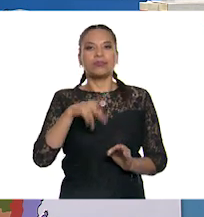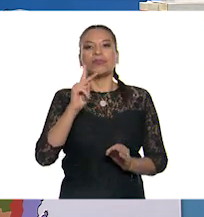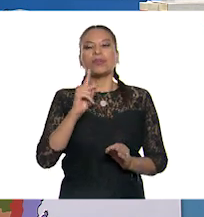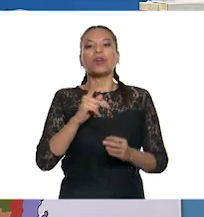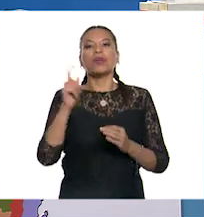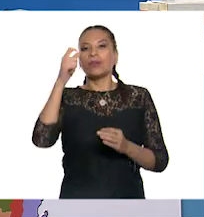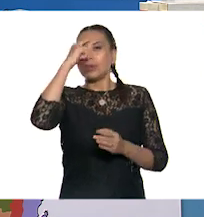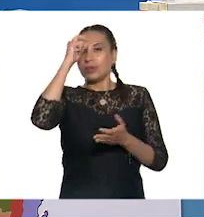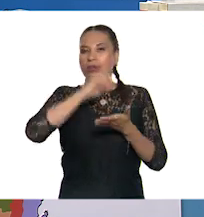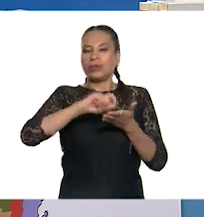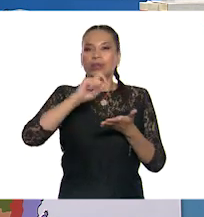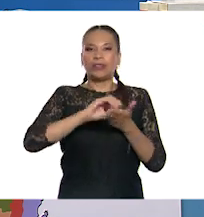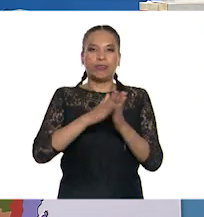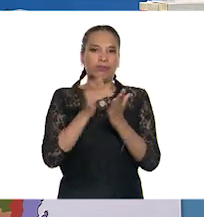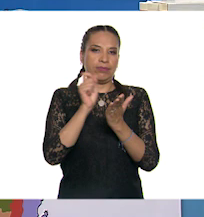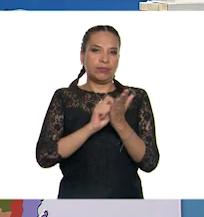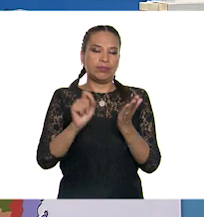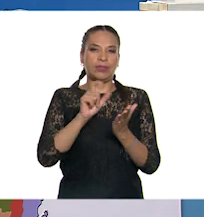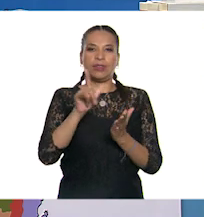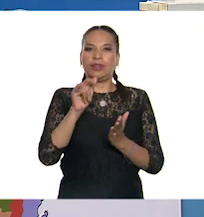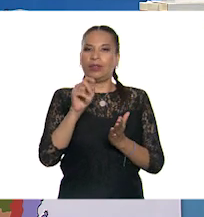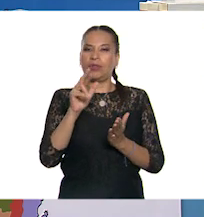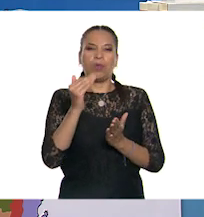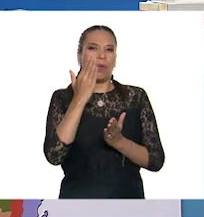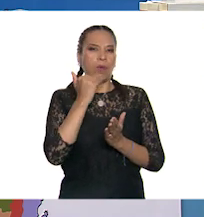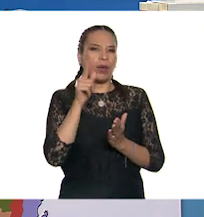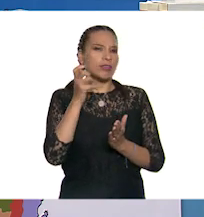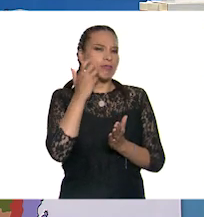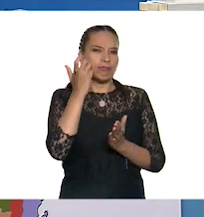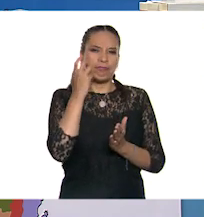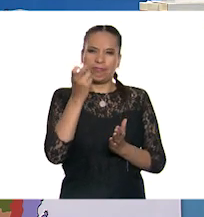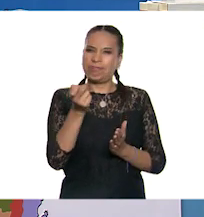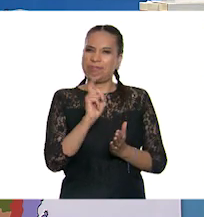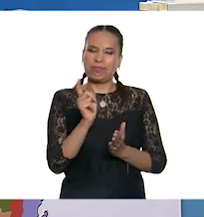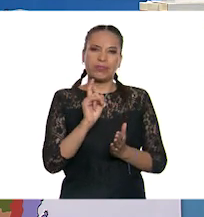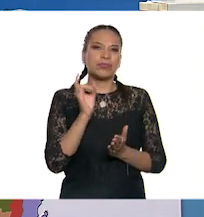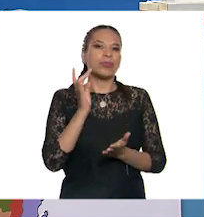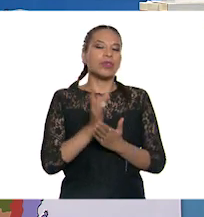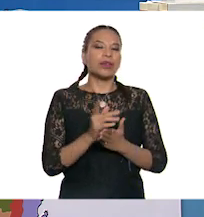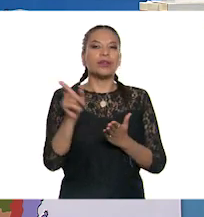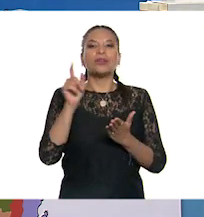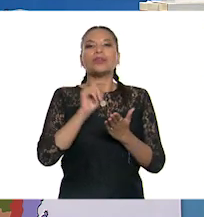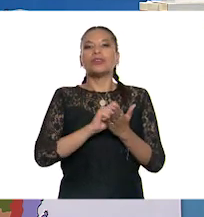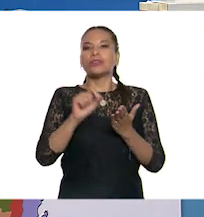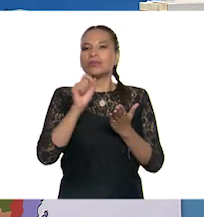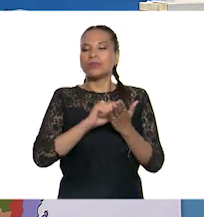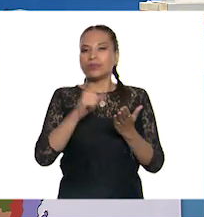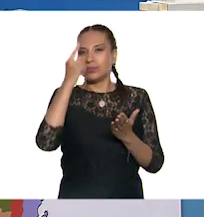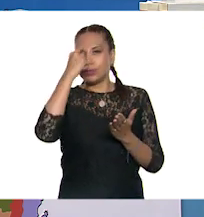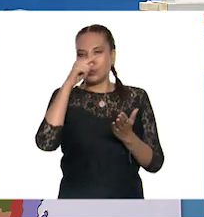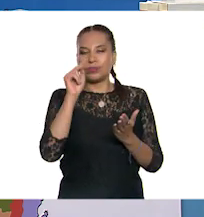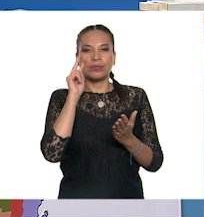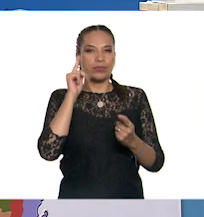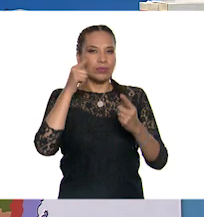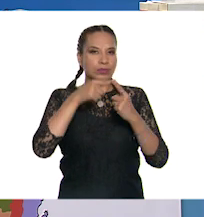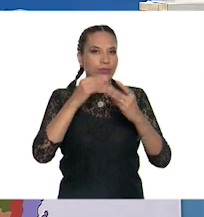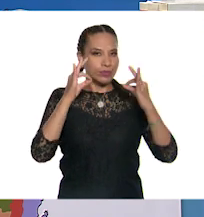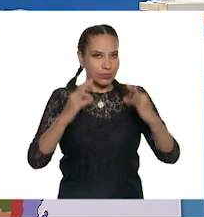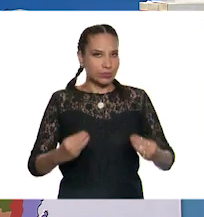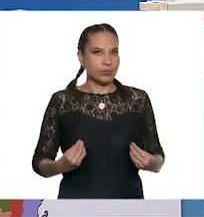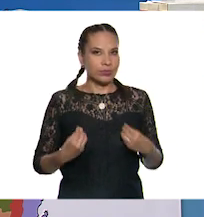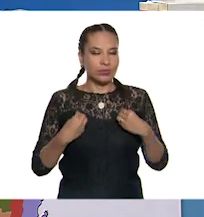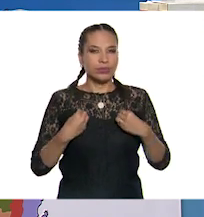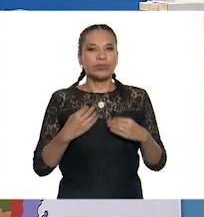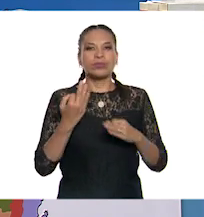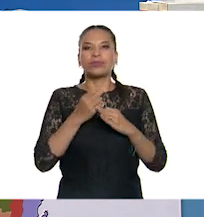los autores de literatura no suelen poseer dicha pretensión, ni siquiera quienes se dedicaron a la perspectiva realista,